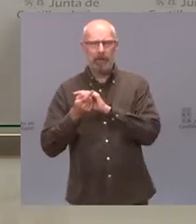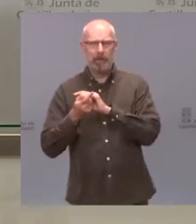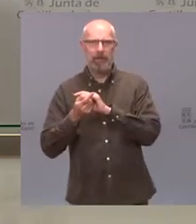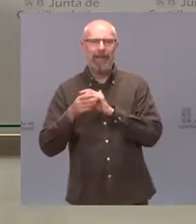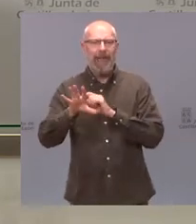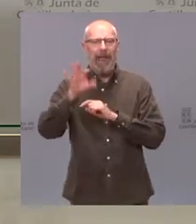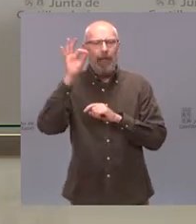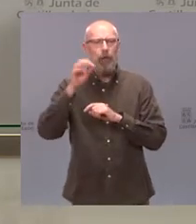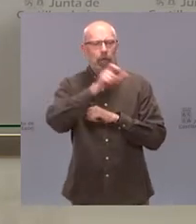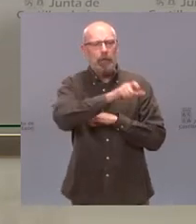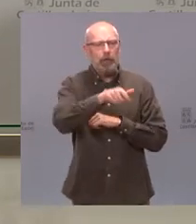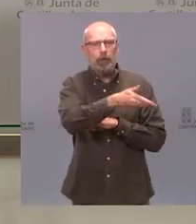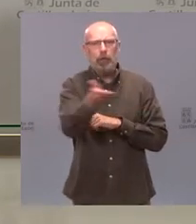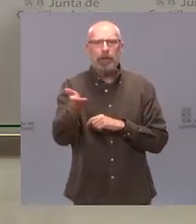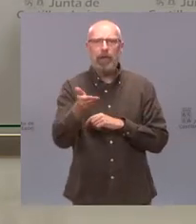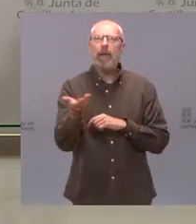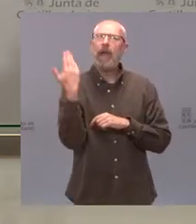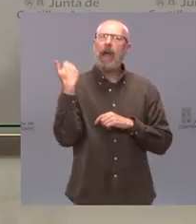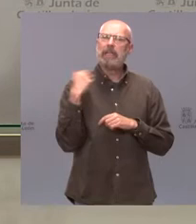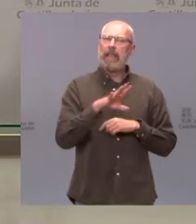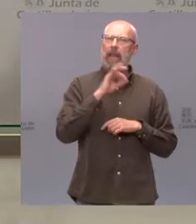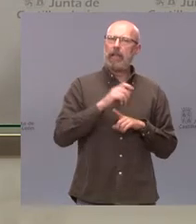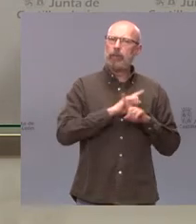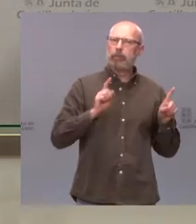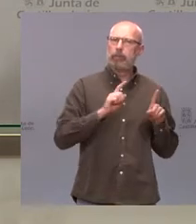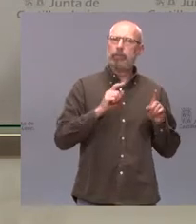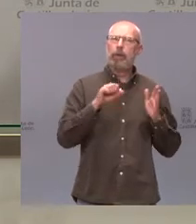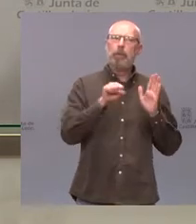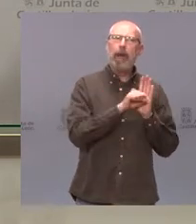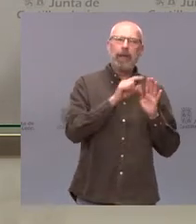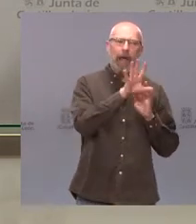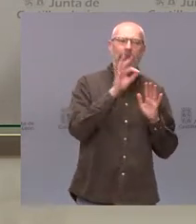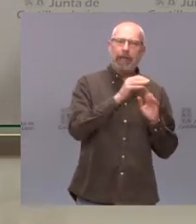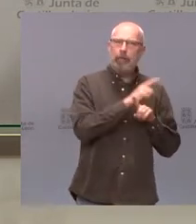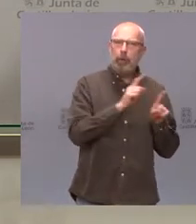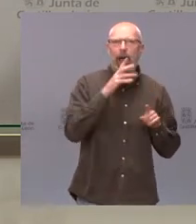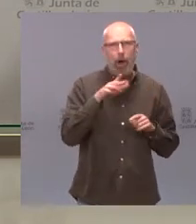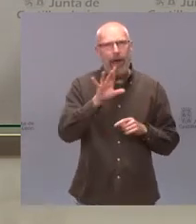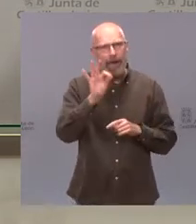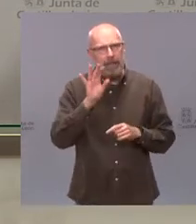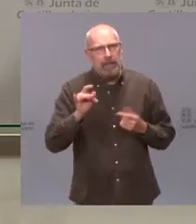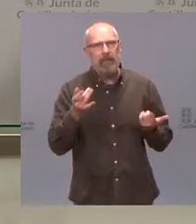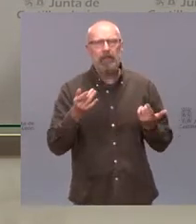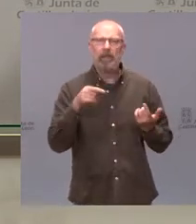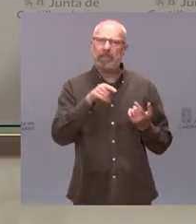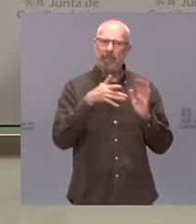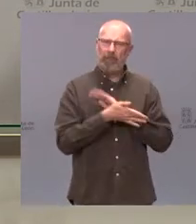han podido elegir tampoco con qué vacuna se pone en la primera dosis? ¿Esto puede generar inseguridad en la población y puede